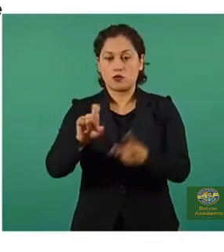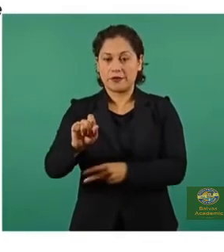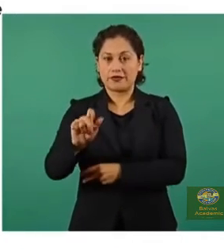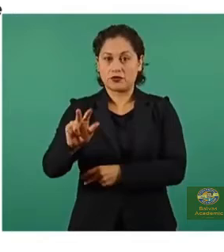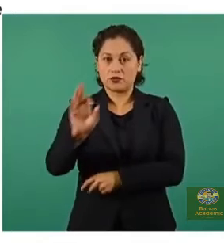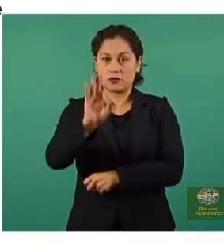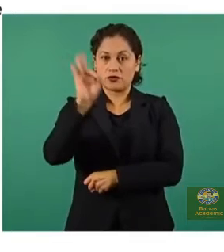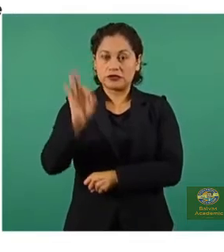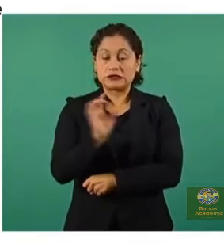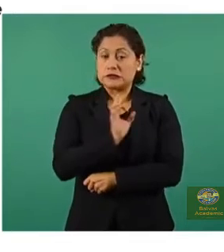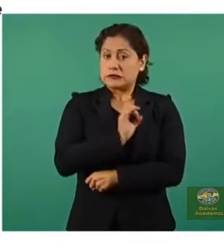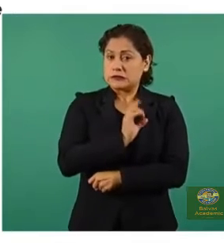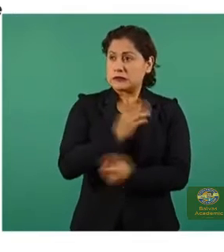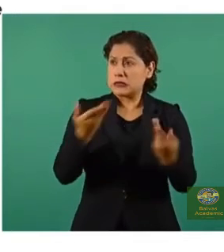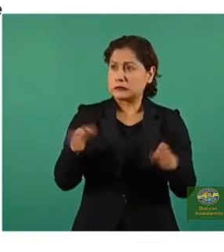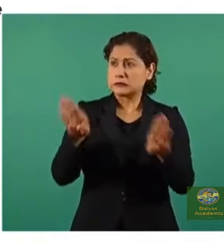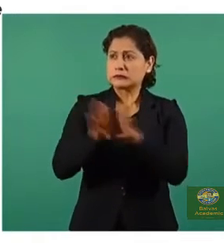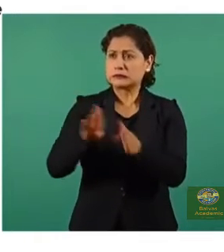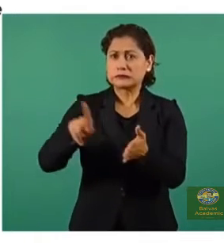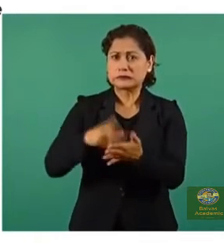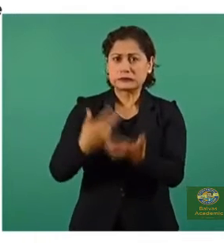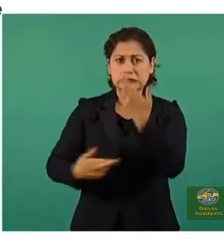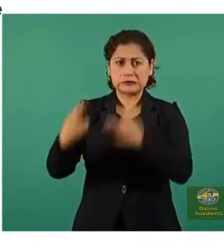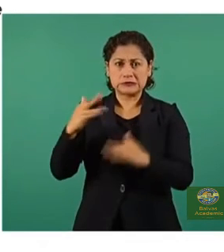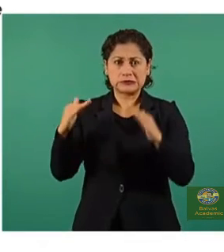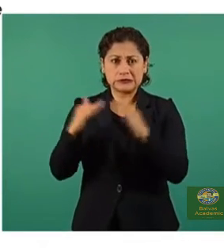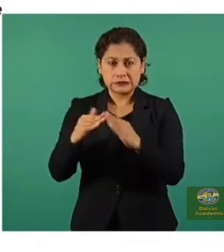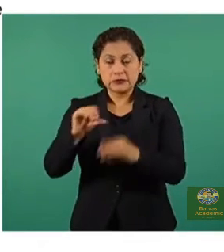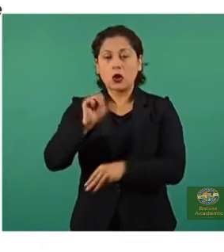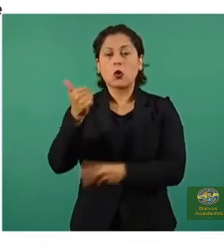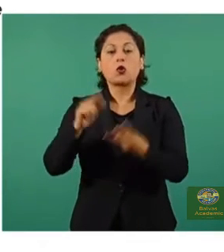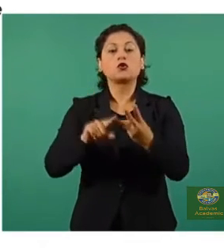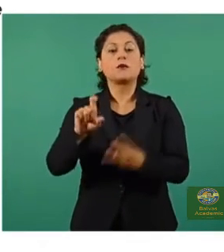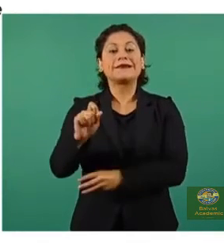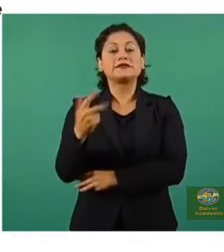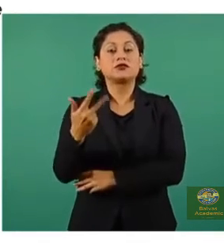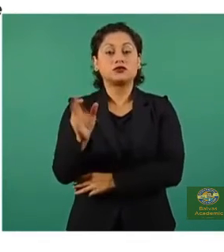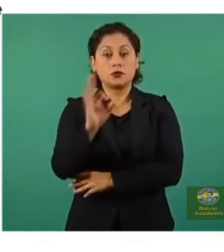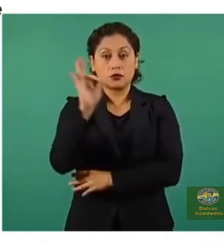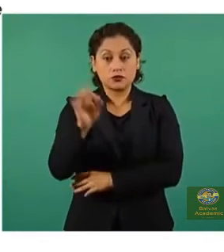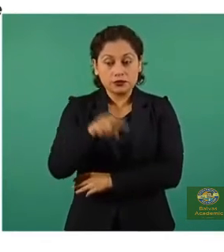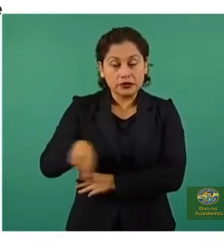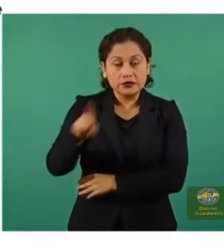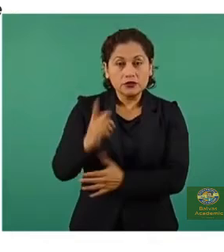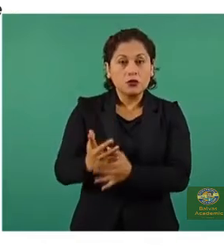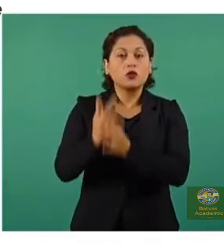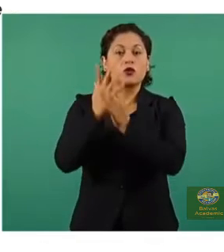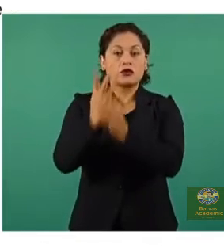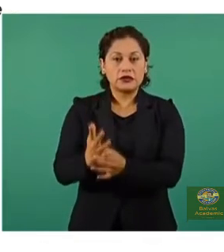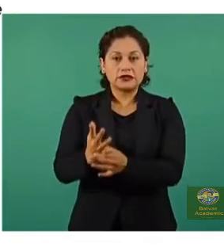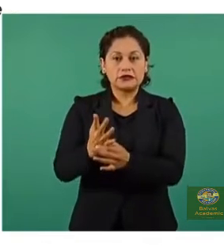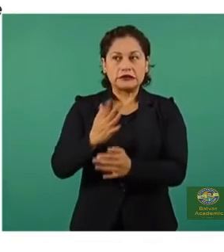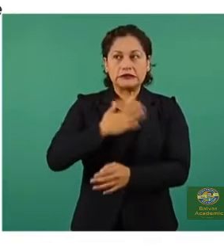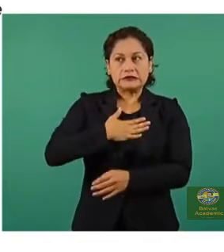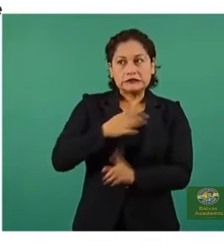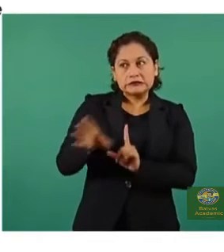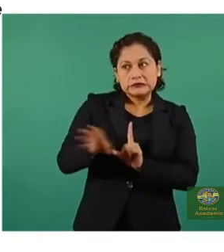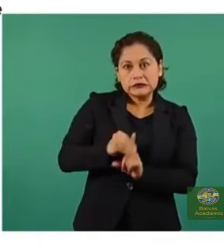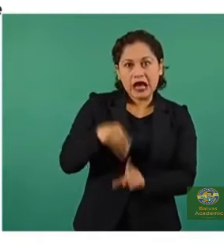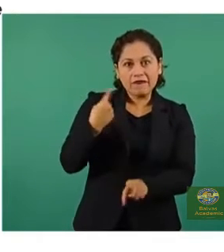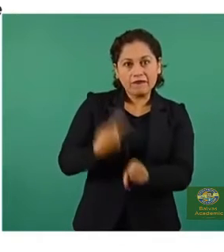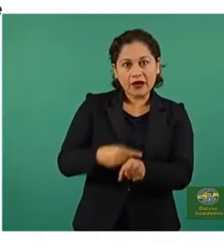cerrar la escuela. A otro 28% que ellos o cualquier otra persona se enferme de